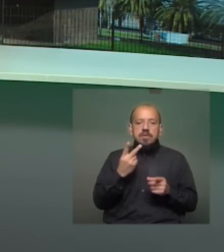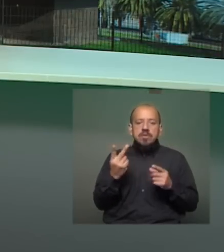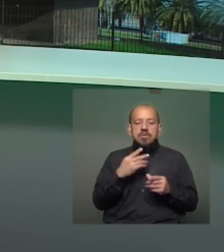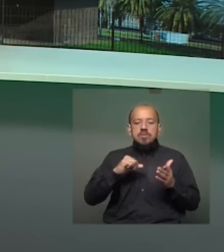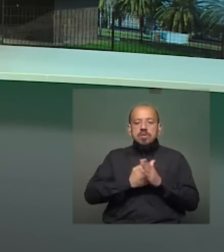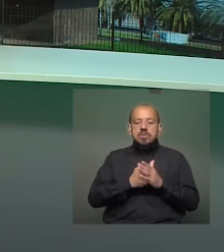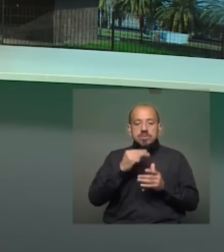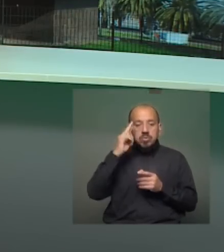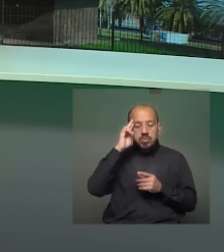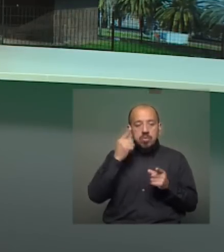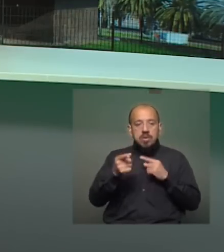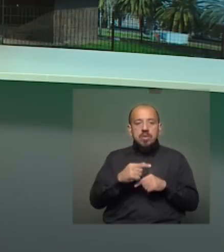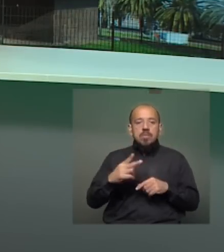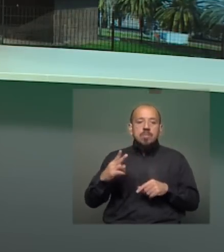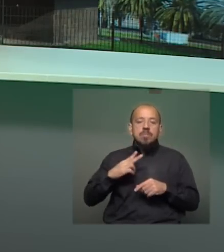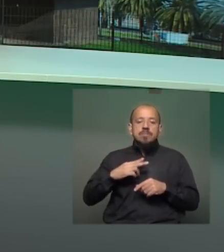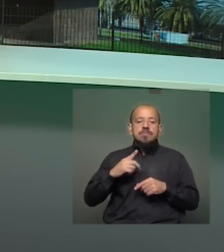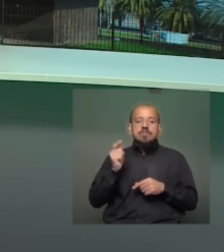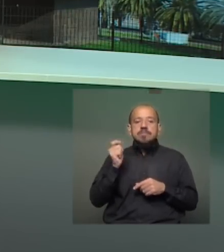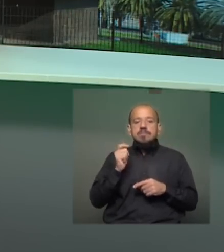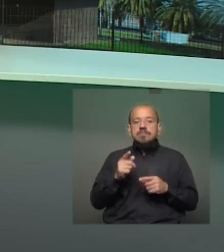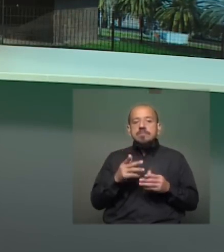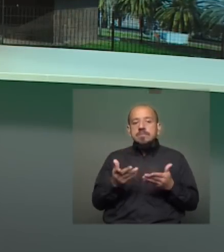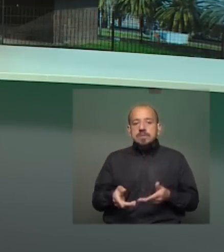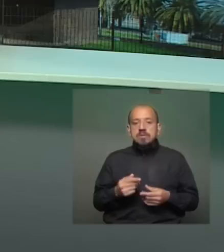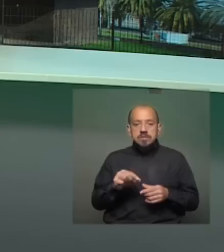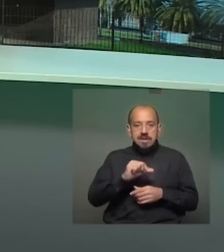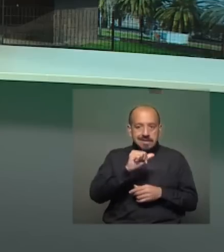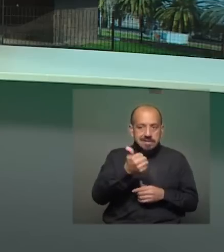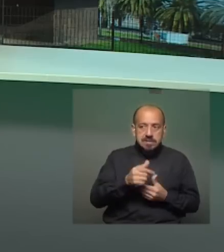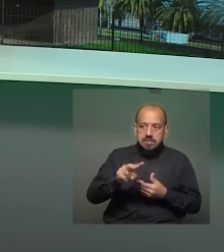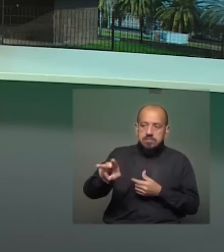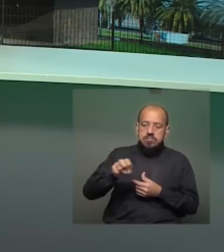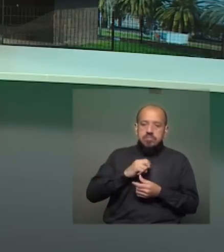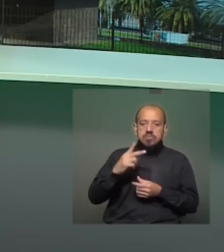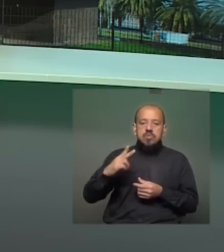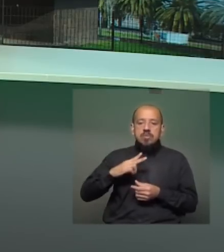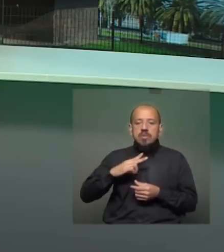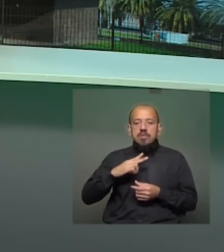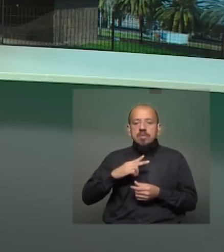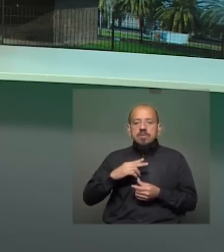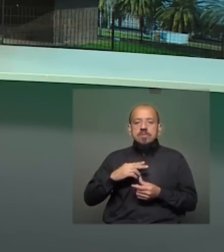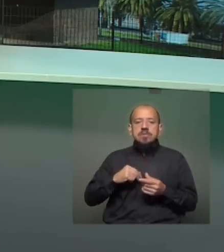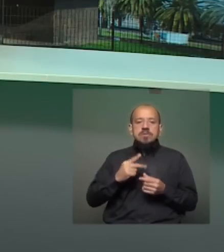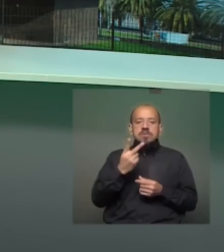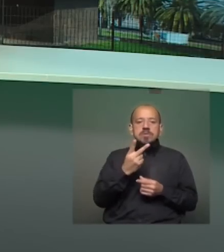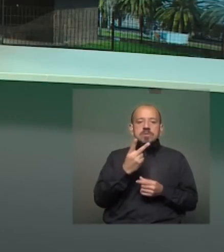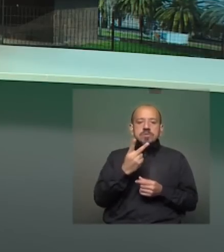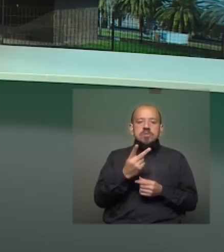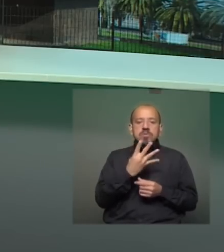bancos en Uruguay tanto públicos como privados obtuvieron importantes ganancias los privados acumularon cerca de